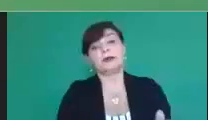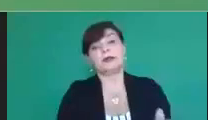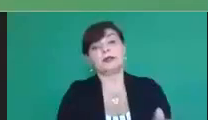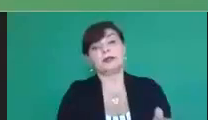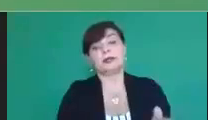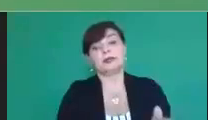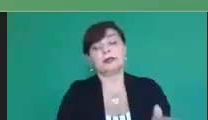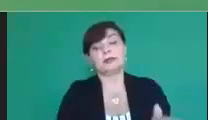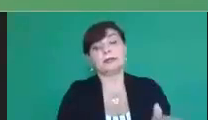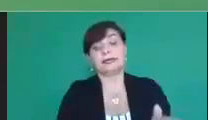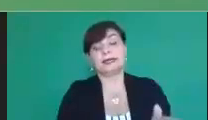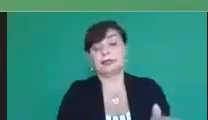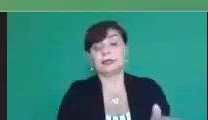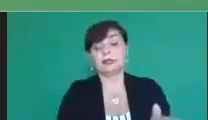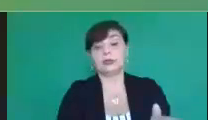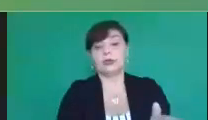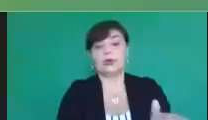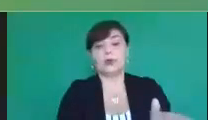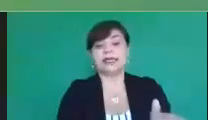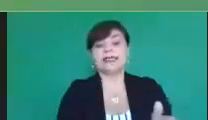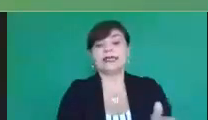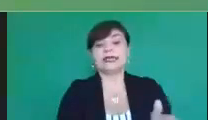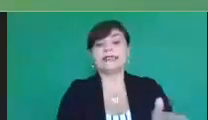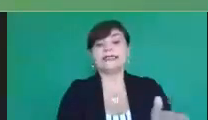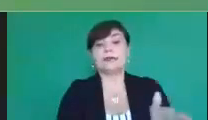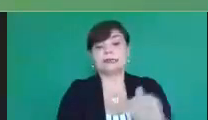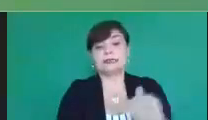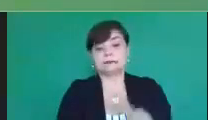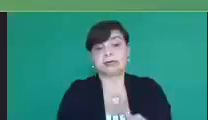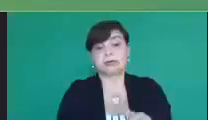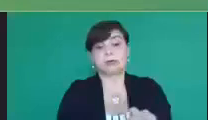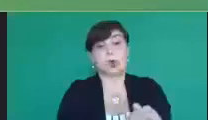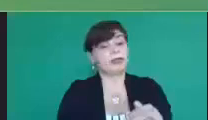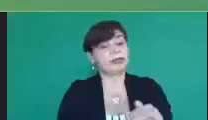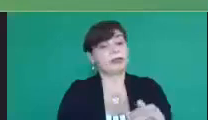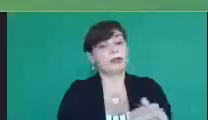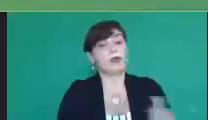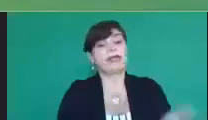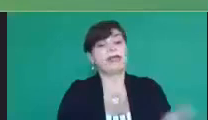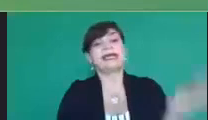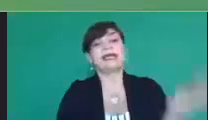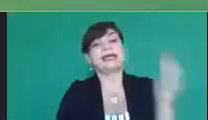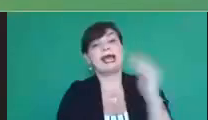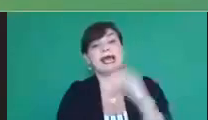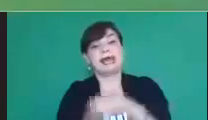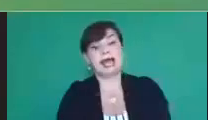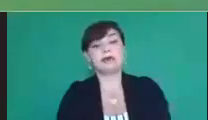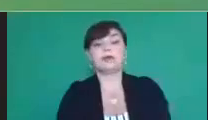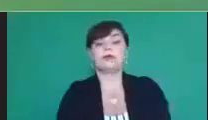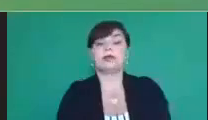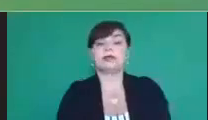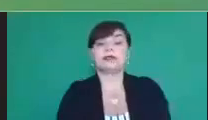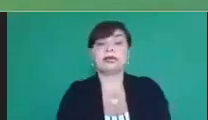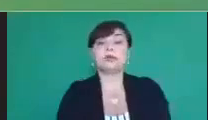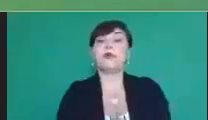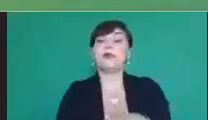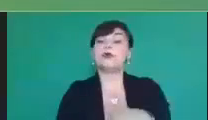reglamento de mataderos, pues el establecimiento o matadero es el encargado